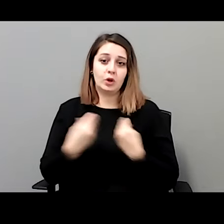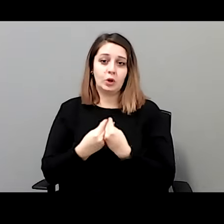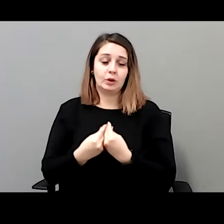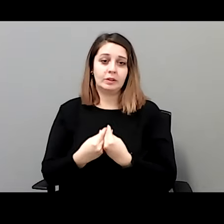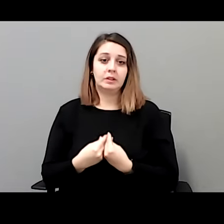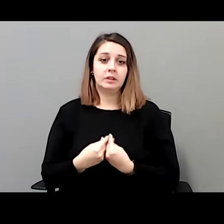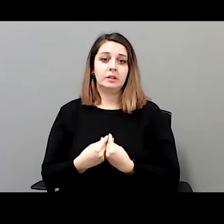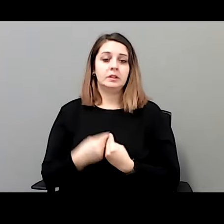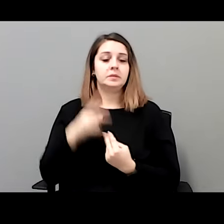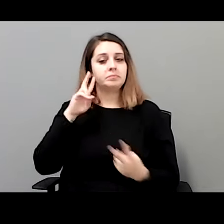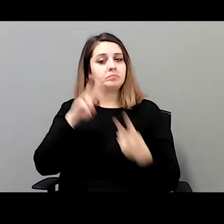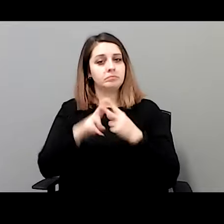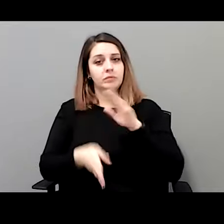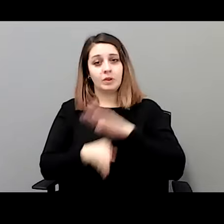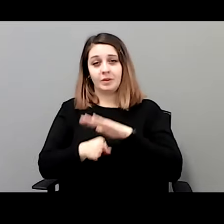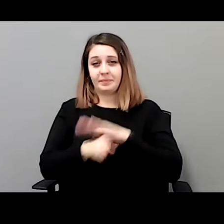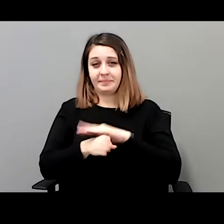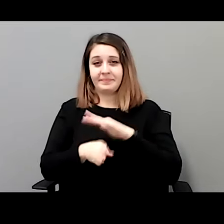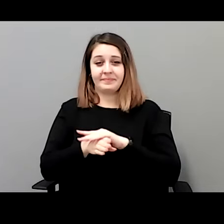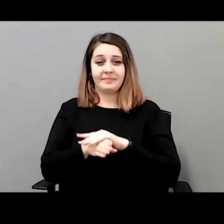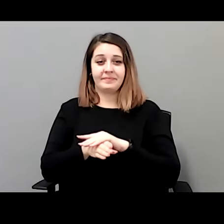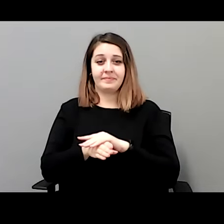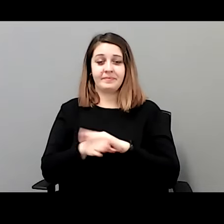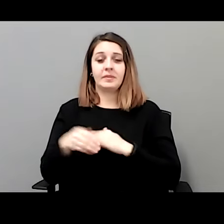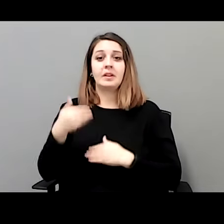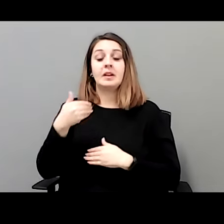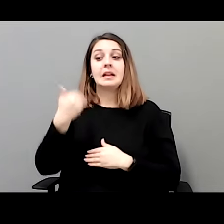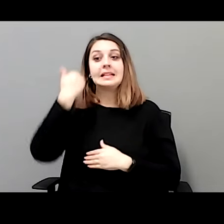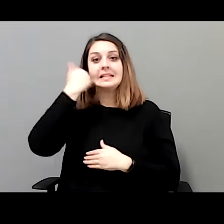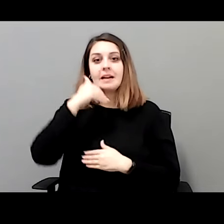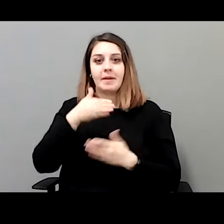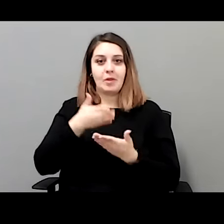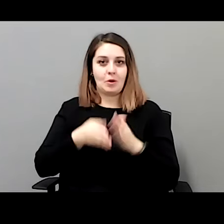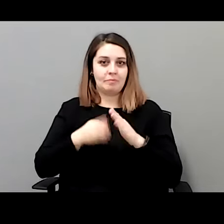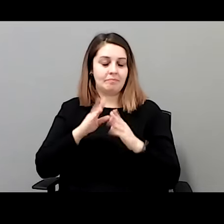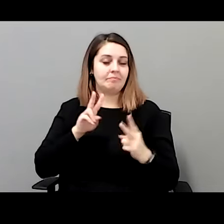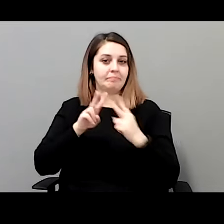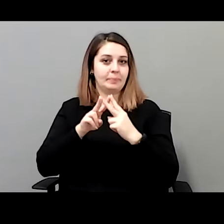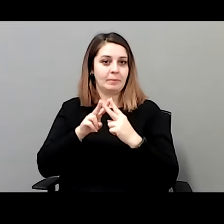y nos seguiremos viendo, como he dicho, hasta el sábado y, como siempre,